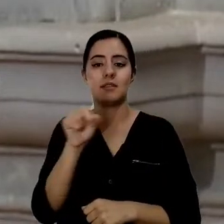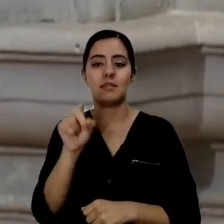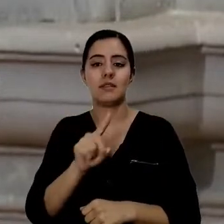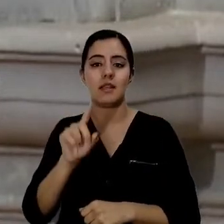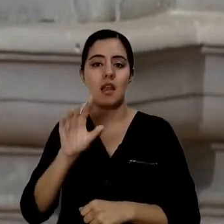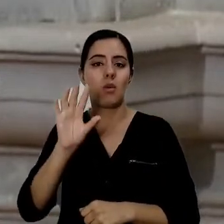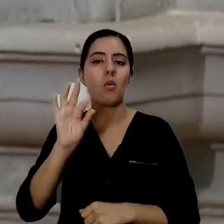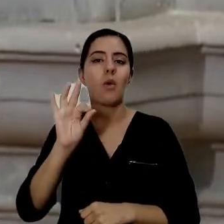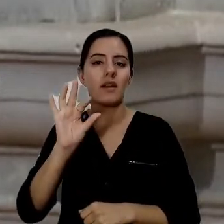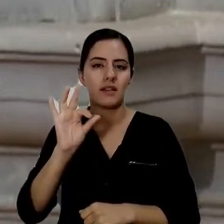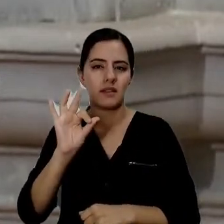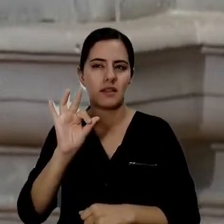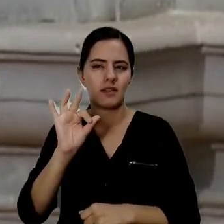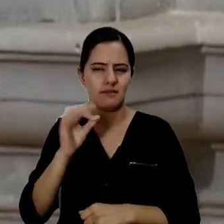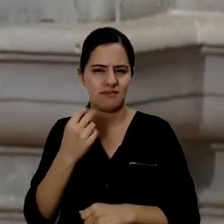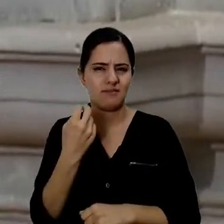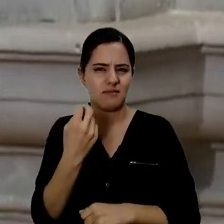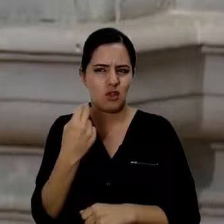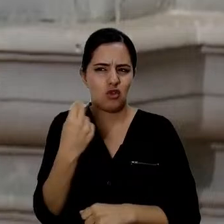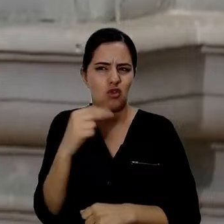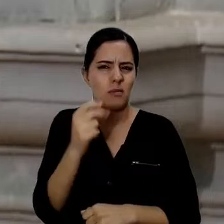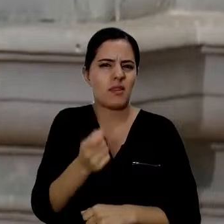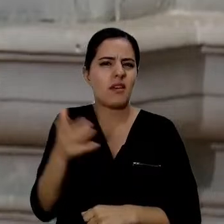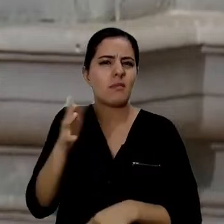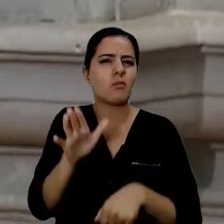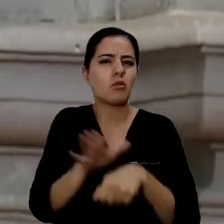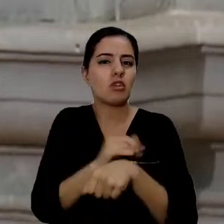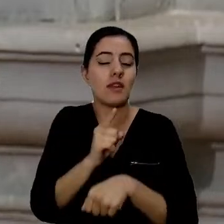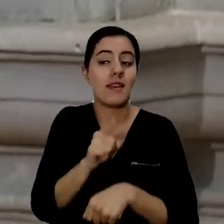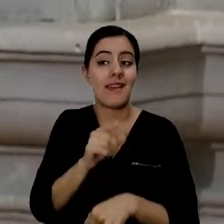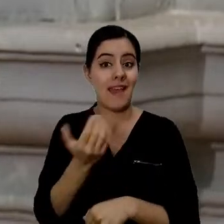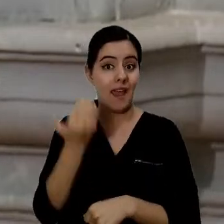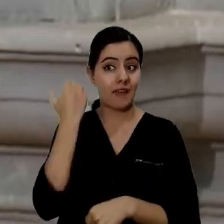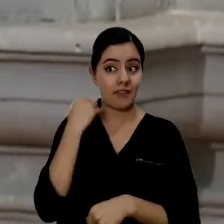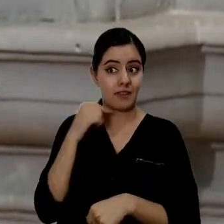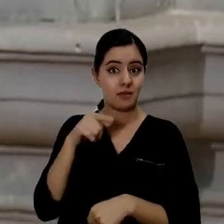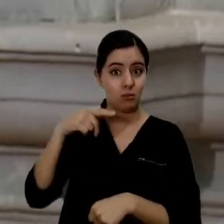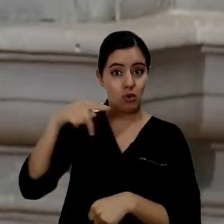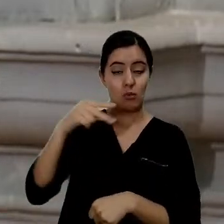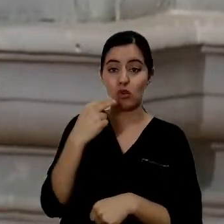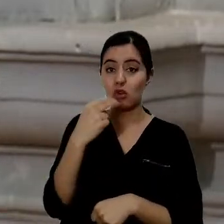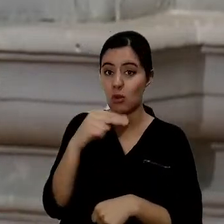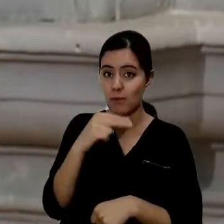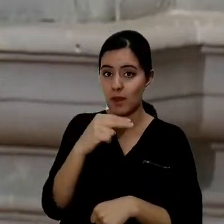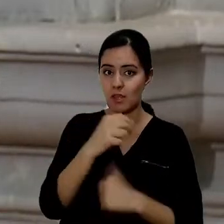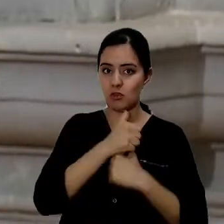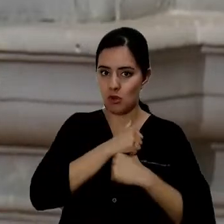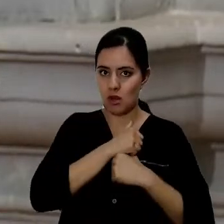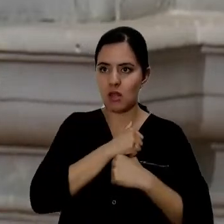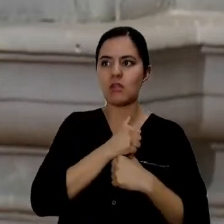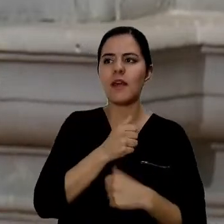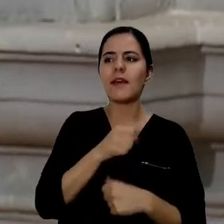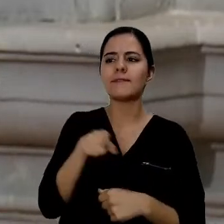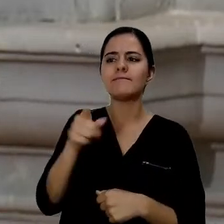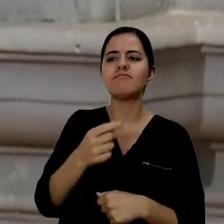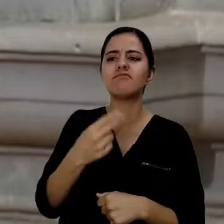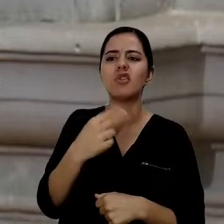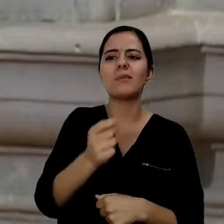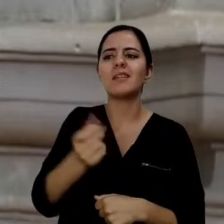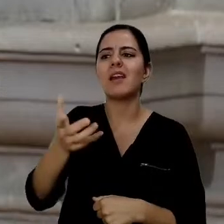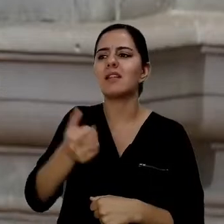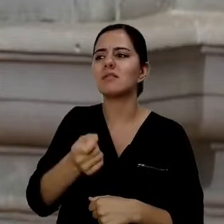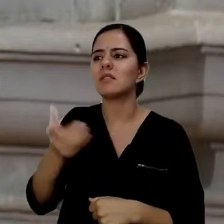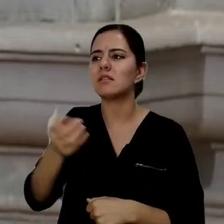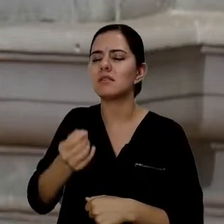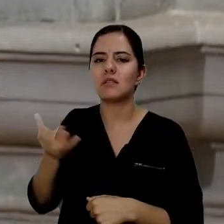tenían en el ejército para identificarse entre ellos. A eso se